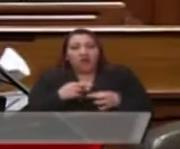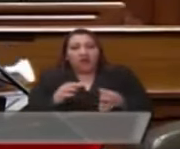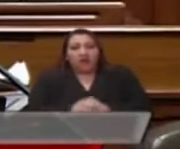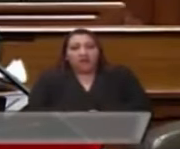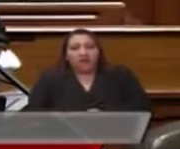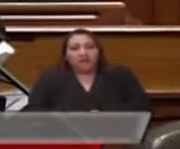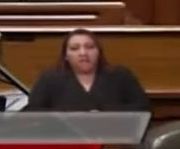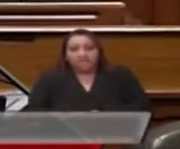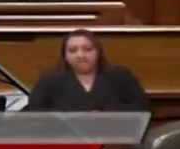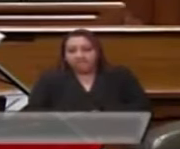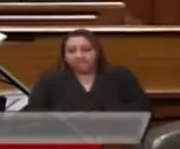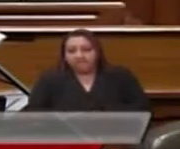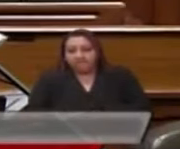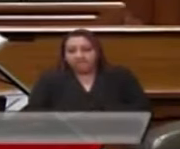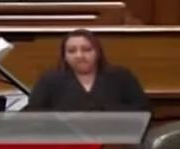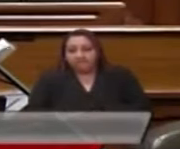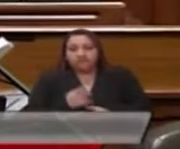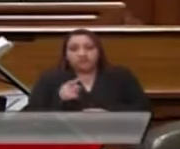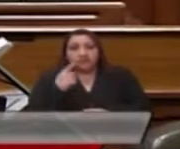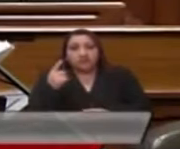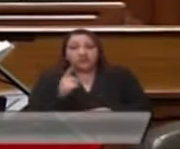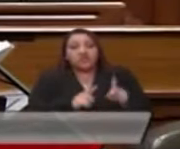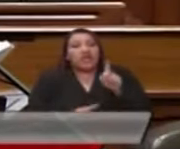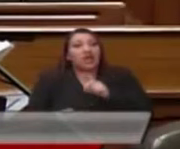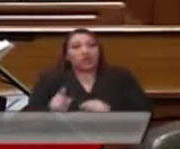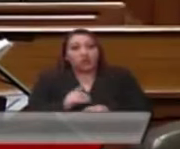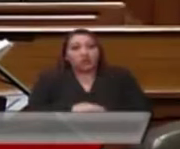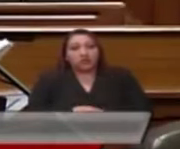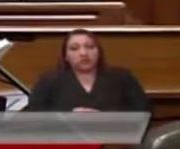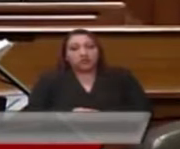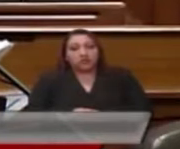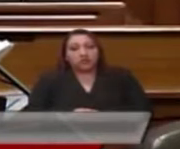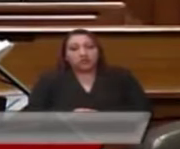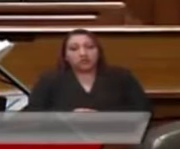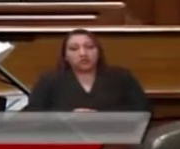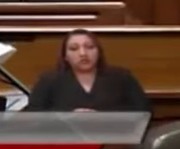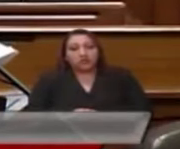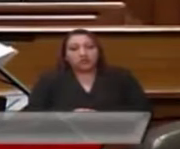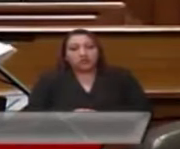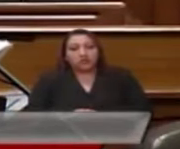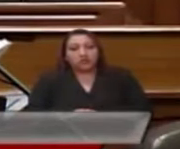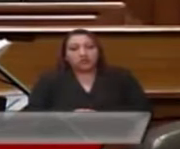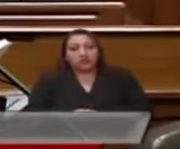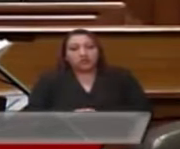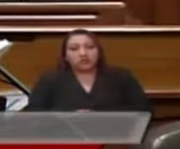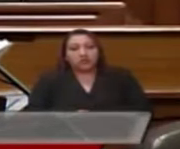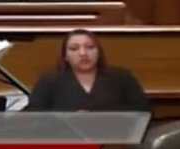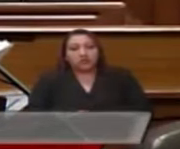políticos. Estas son solo algunas medidas políticas concretas